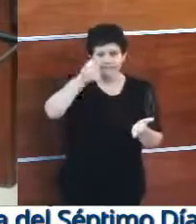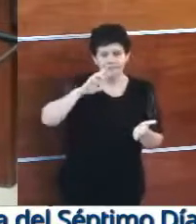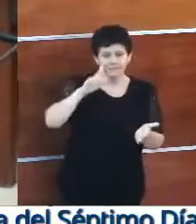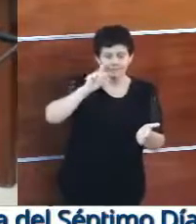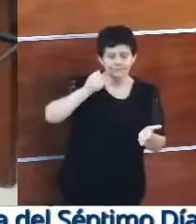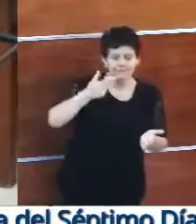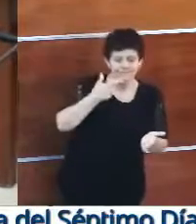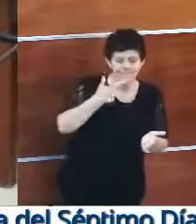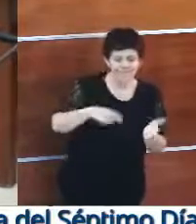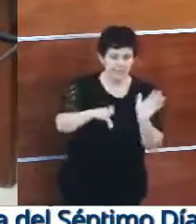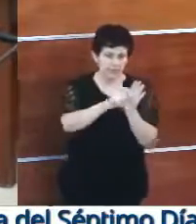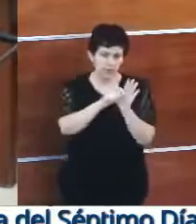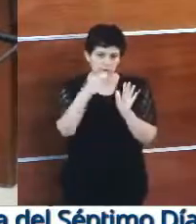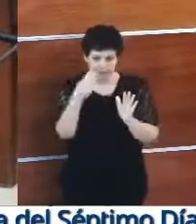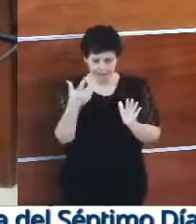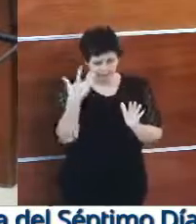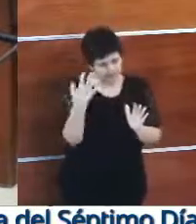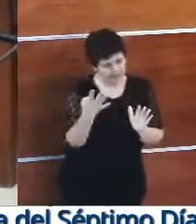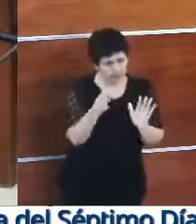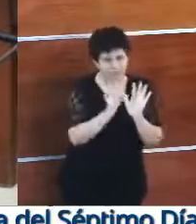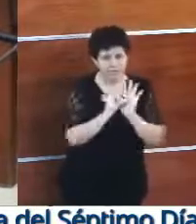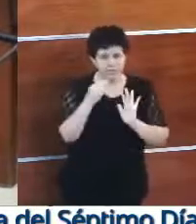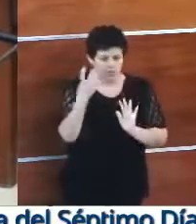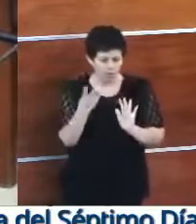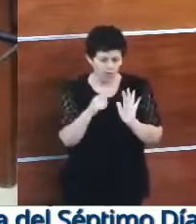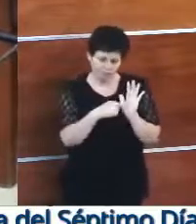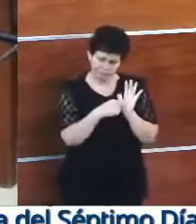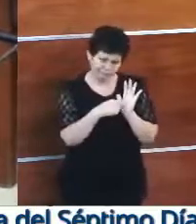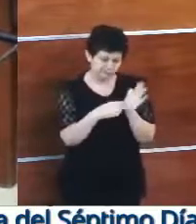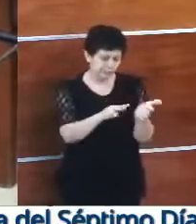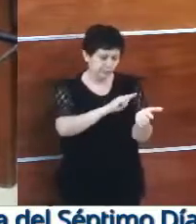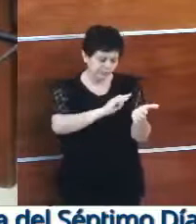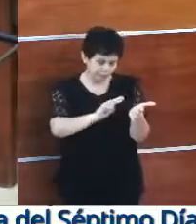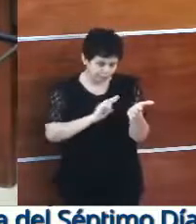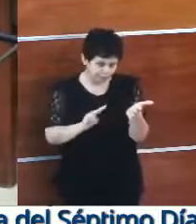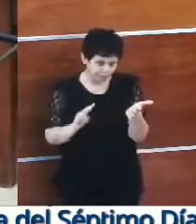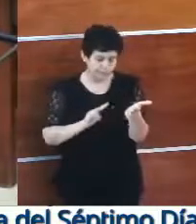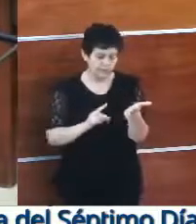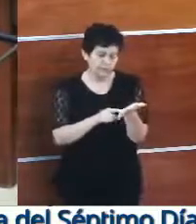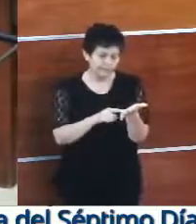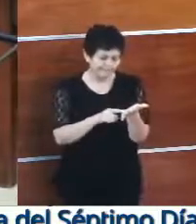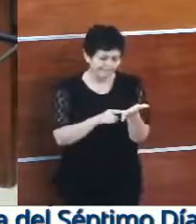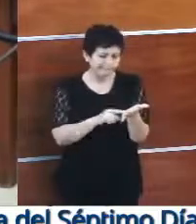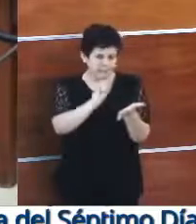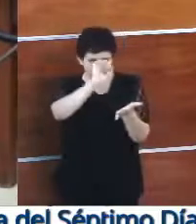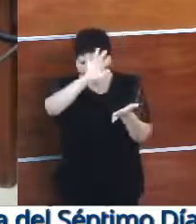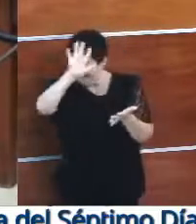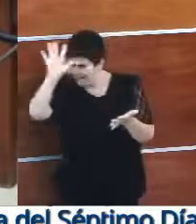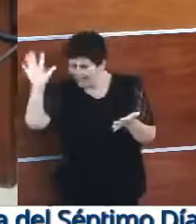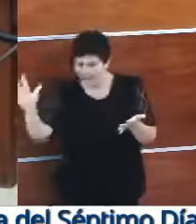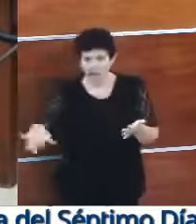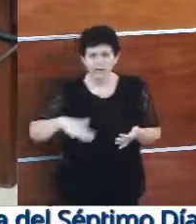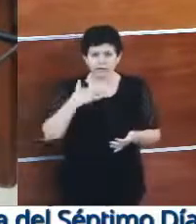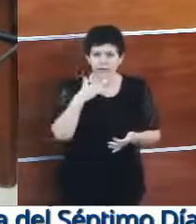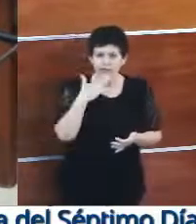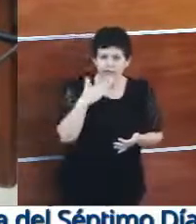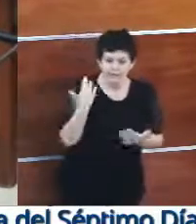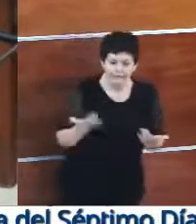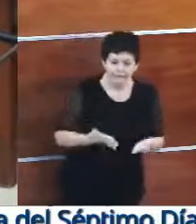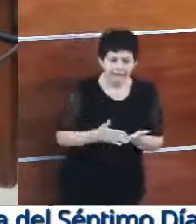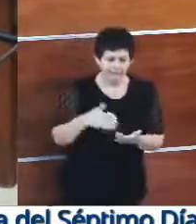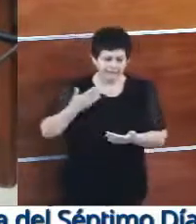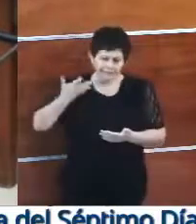35, verso 4, allí en el Antiguo Testamento, para que podamos tener una vislumbre desde dónde comienza el